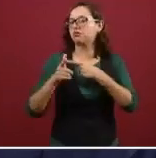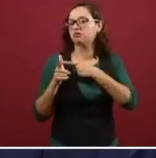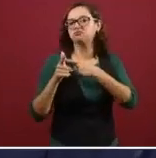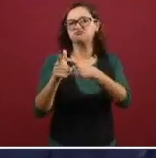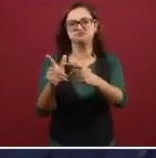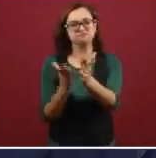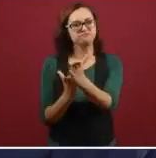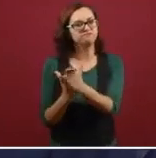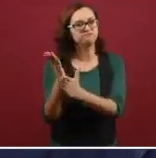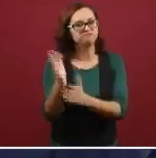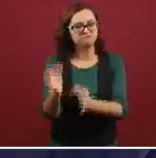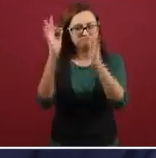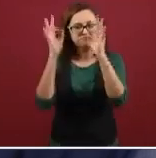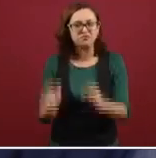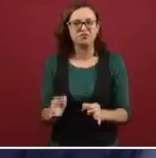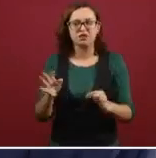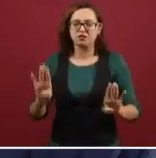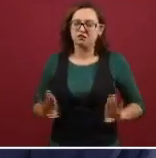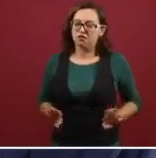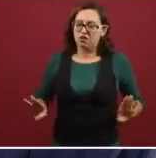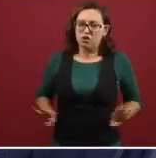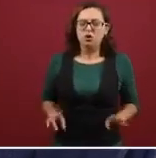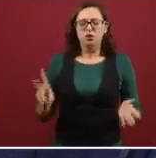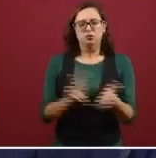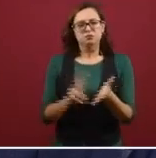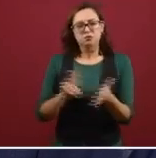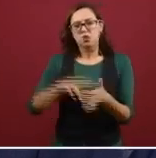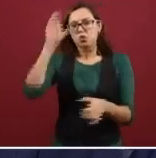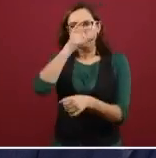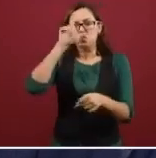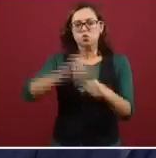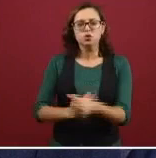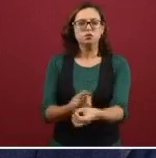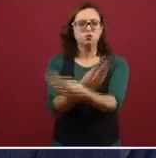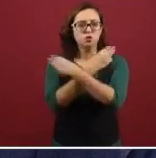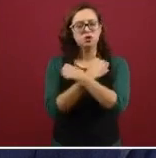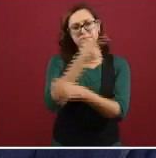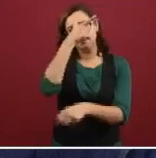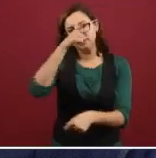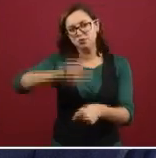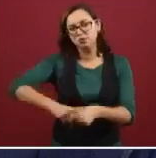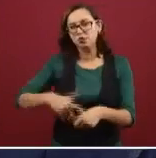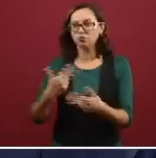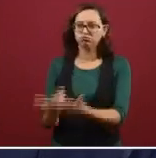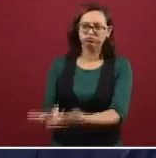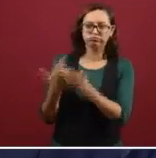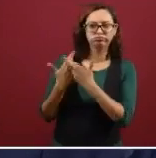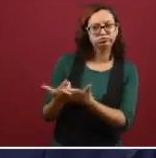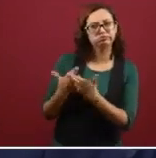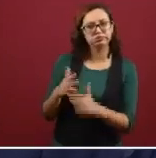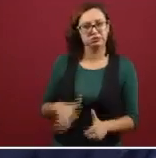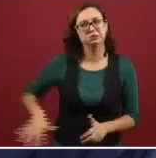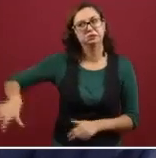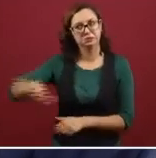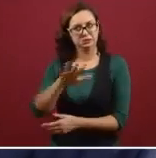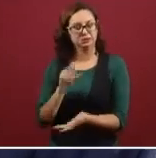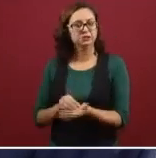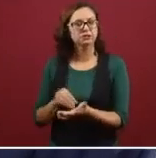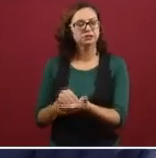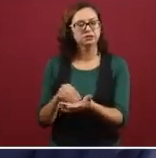país, porque hay una gran reserva de valores culturales, morales, espirituales. Entonces, sí hay